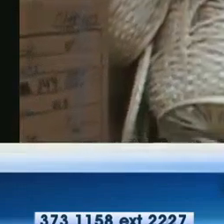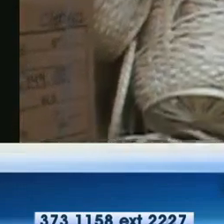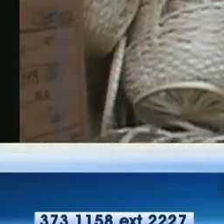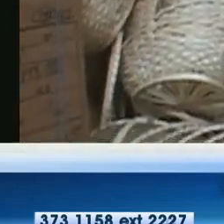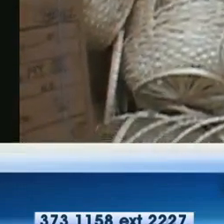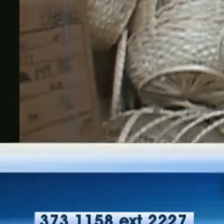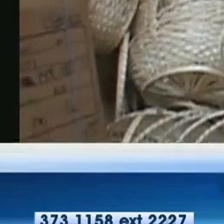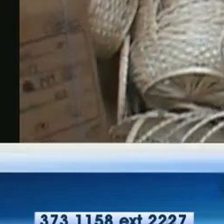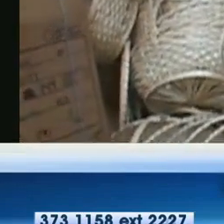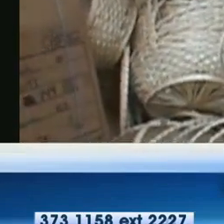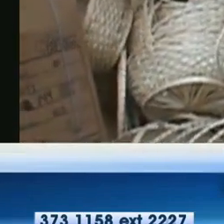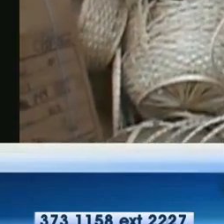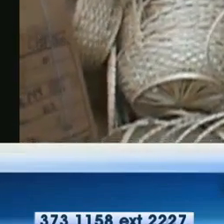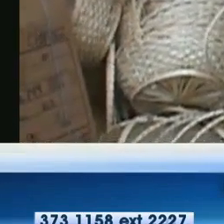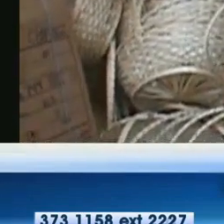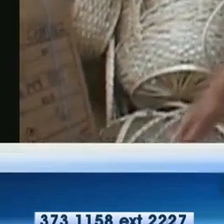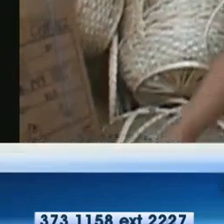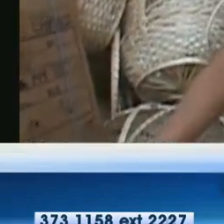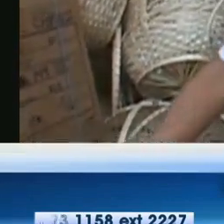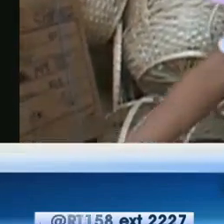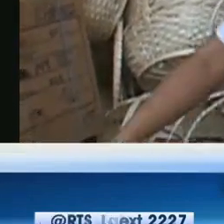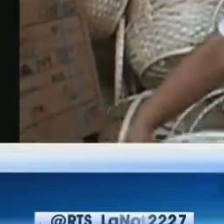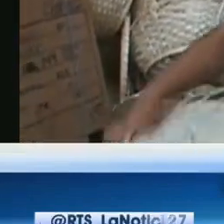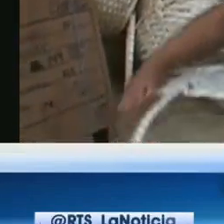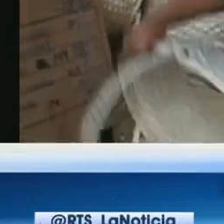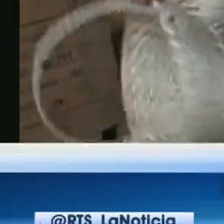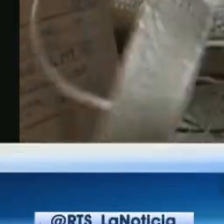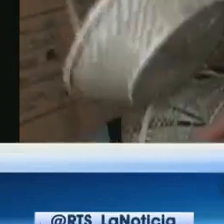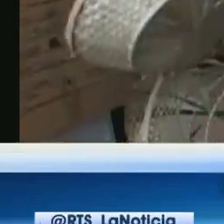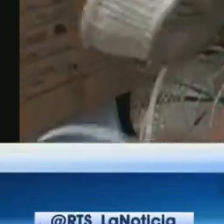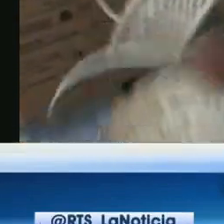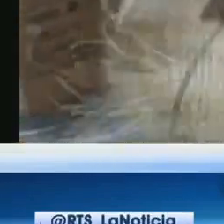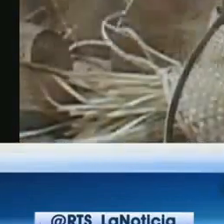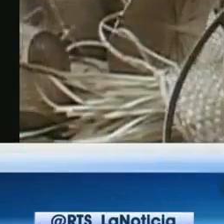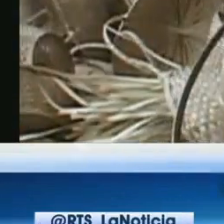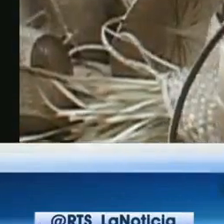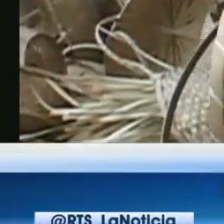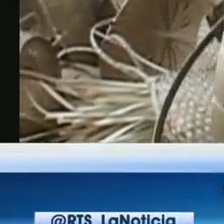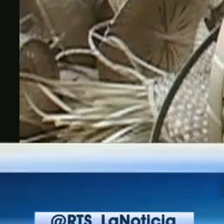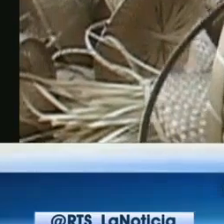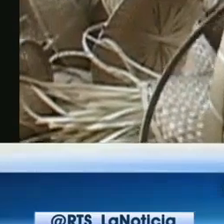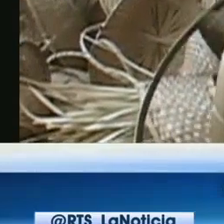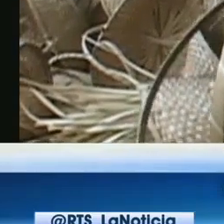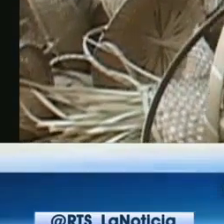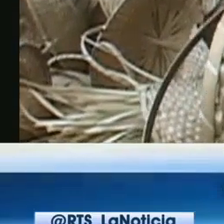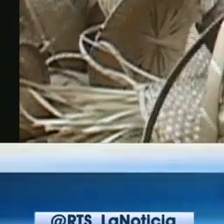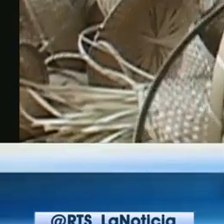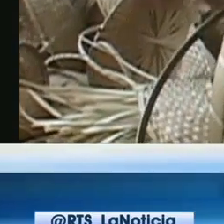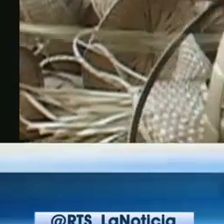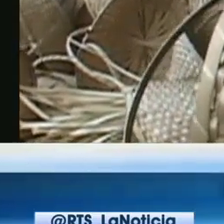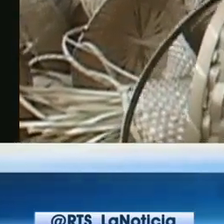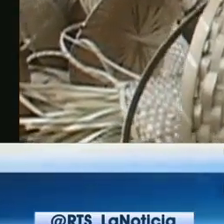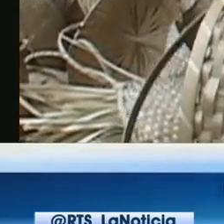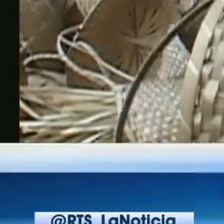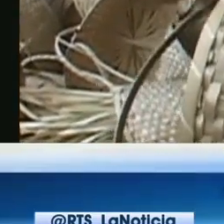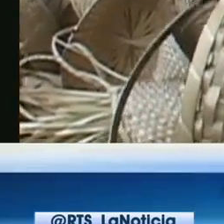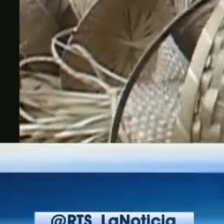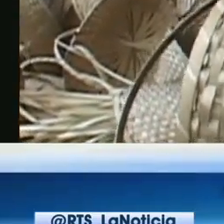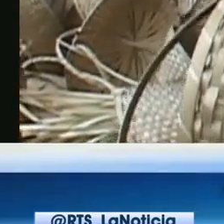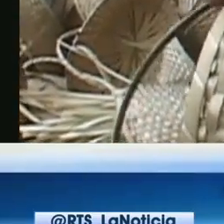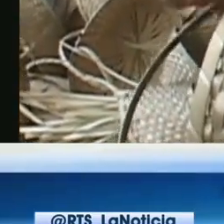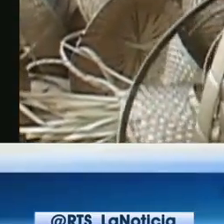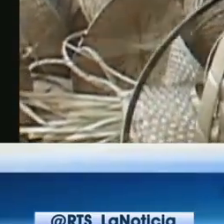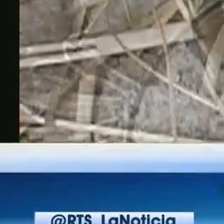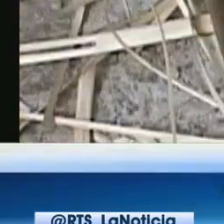embargo la mantienen. Nosotros como GAD Parroquial hemos desarrollado un proyecto, una guía turística,